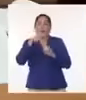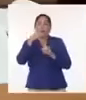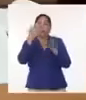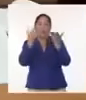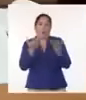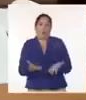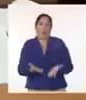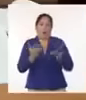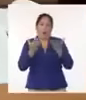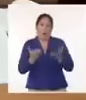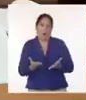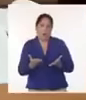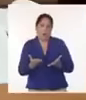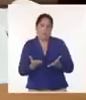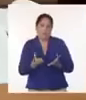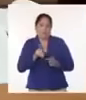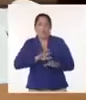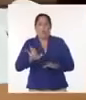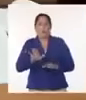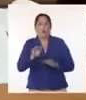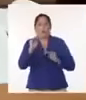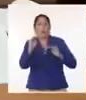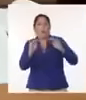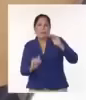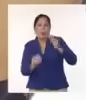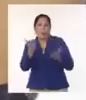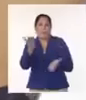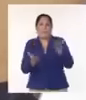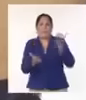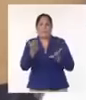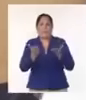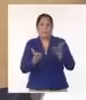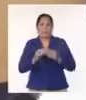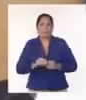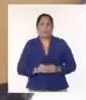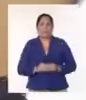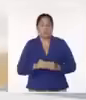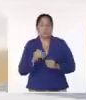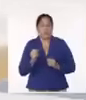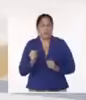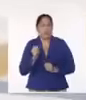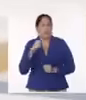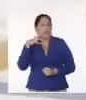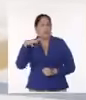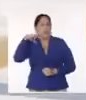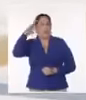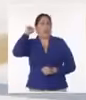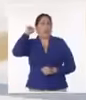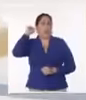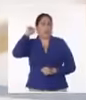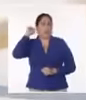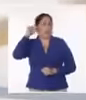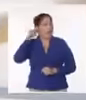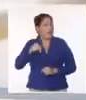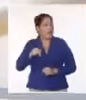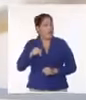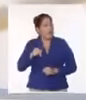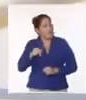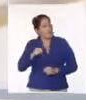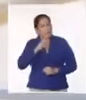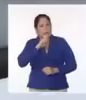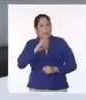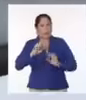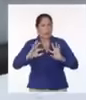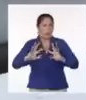que se reportara por debajo del peso establecido. El descubrimiento de esta red delictiva revela una serie de prácticas